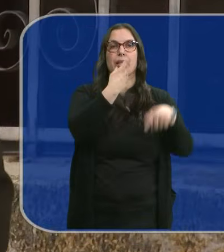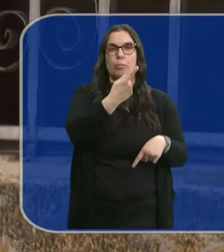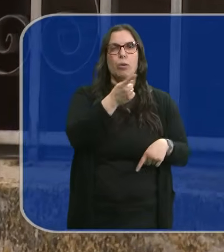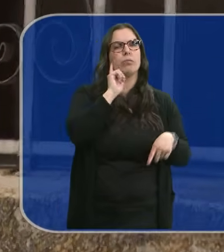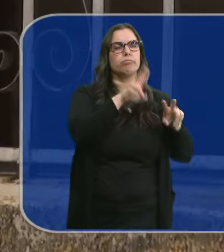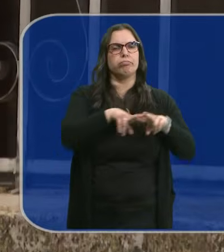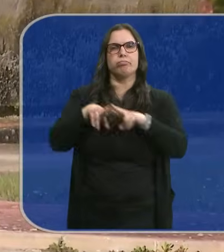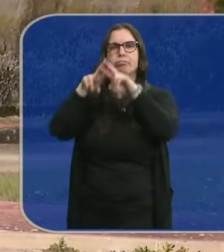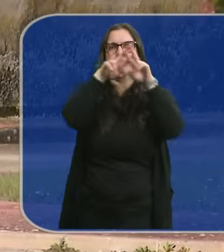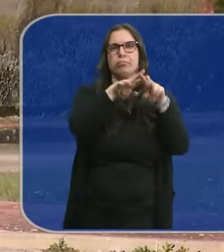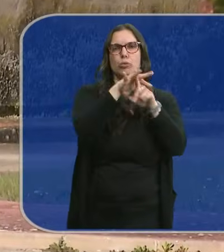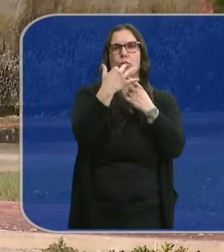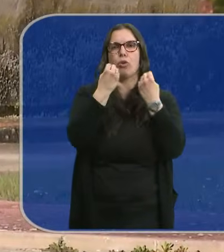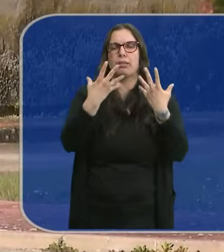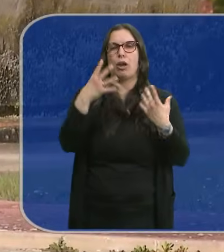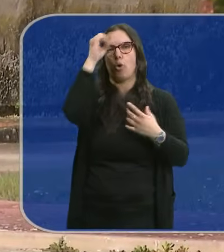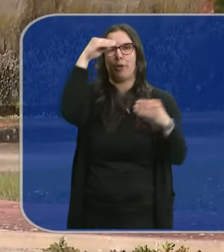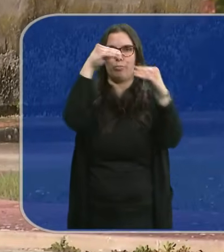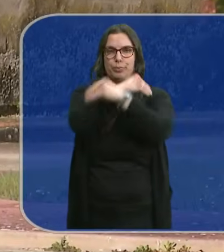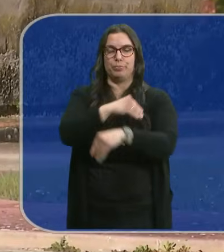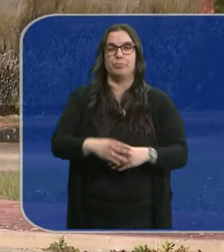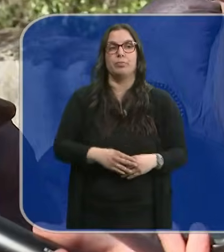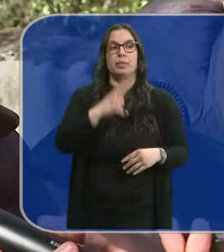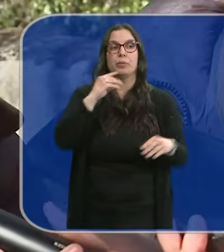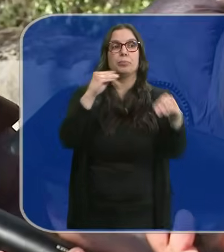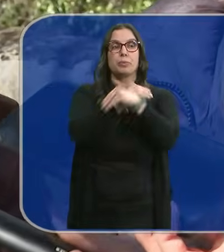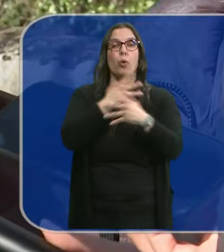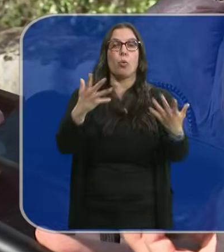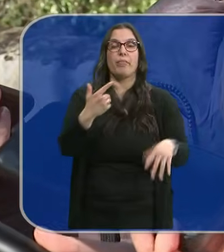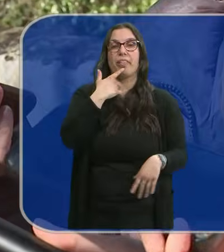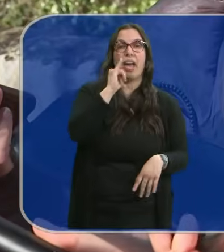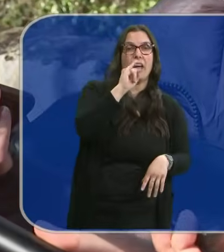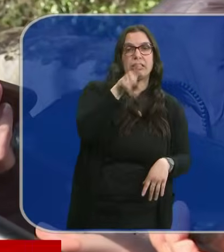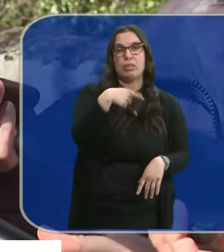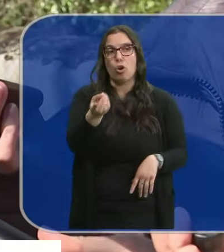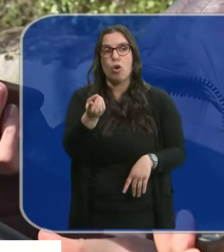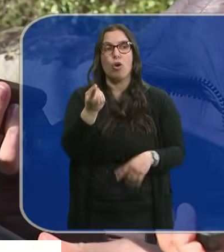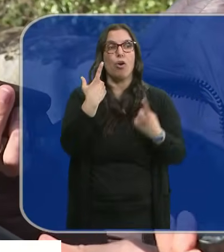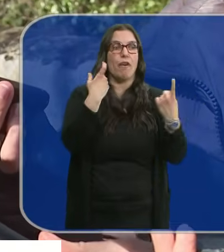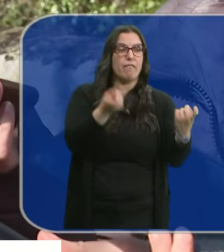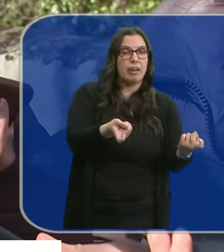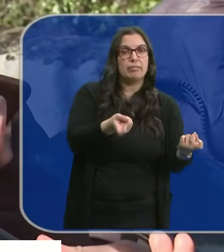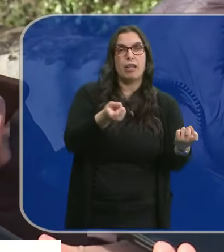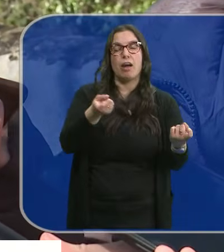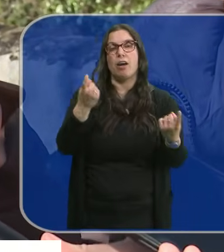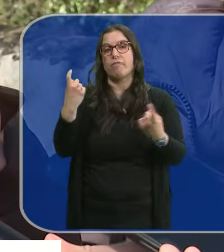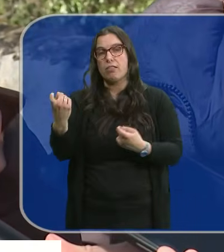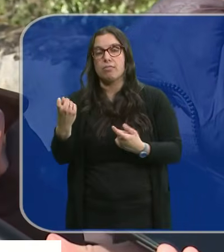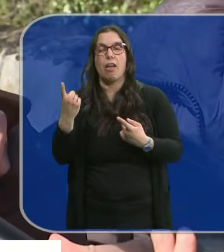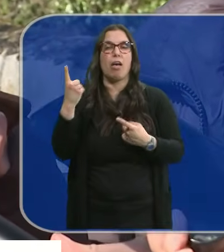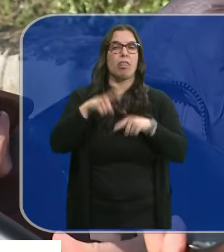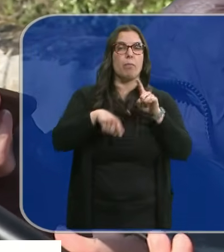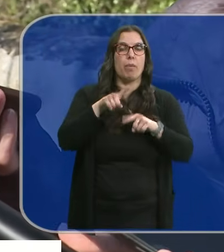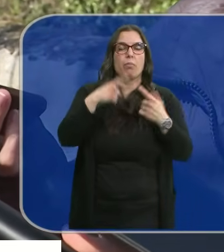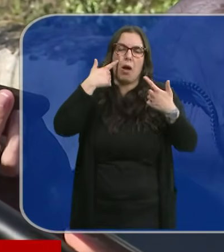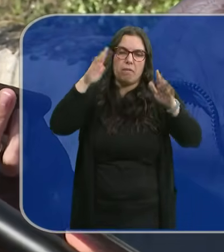comprobado el estado del inmueble, sobre el que hay discrepancias. Hay discrepancias sobre lo que hay y lo que no hay sobre las dos partes, que eso ya se verá,